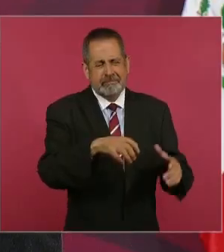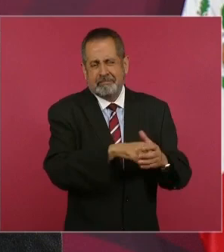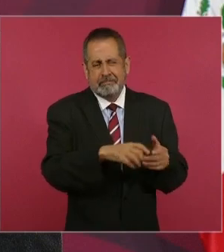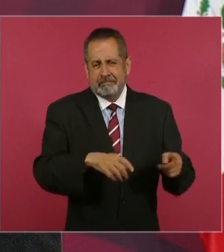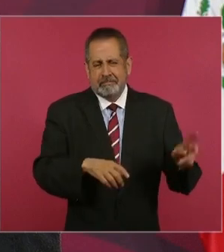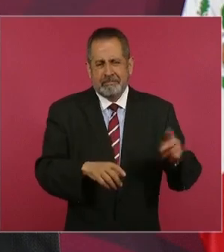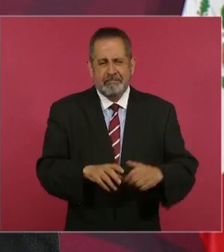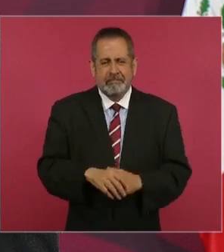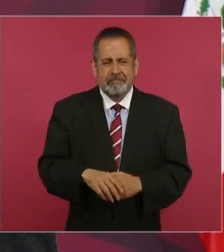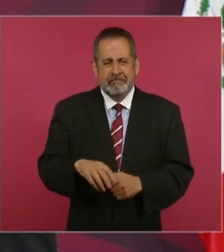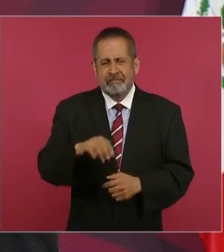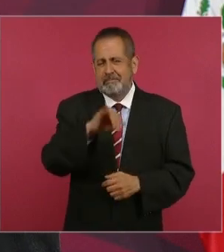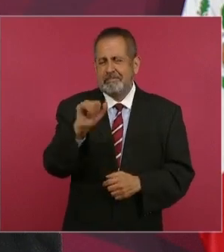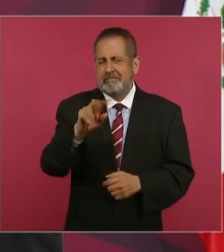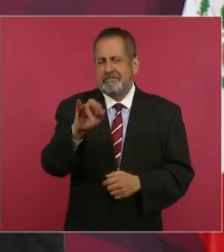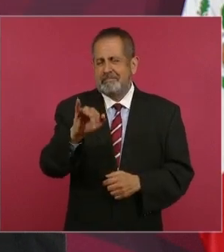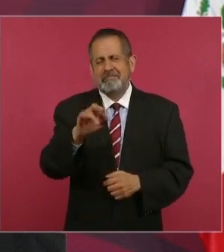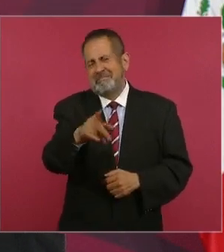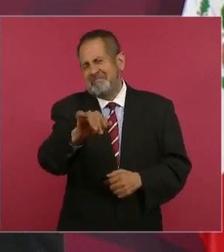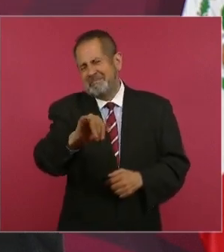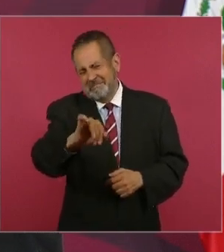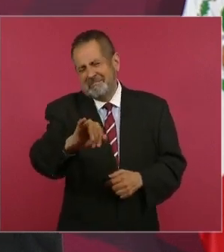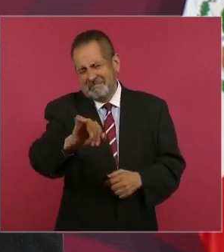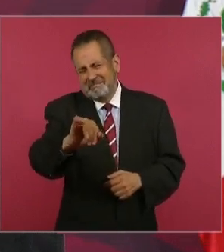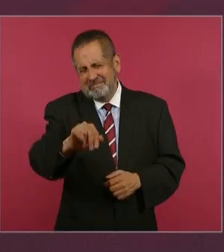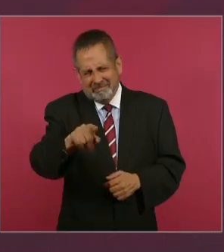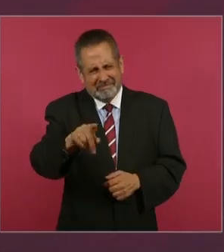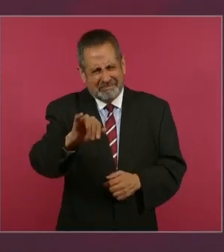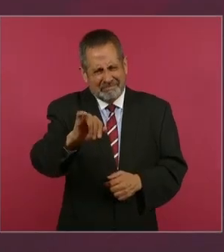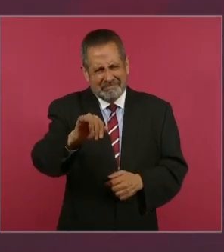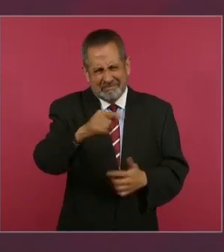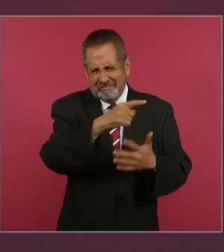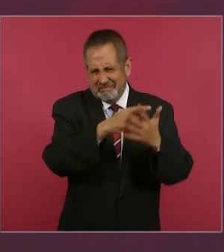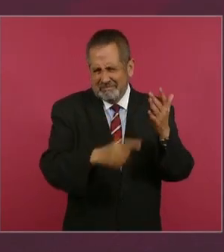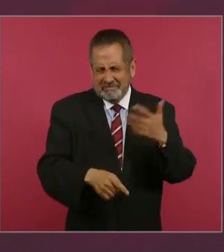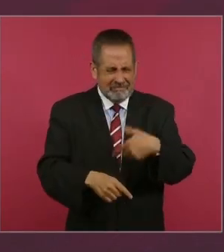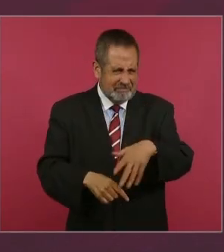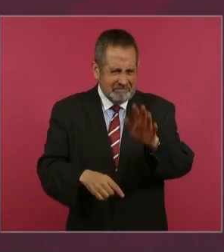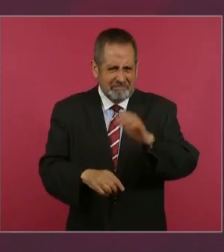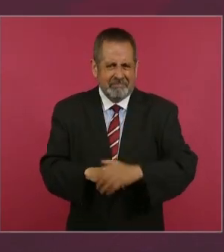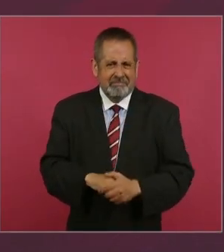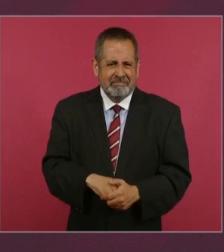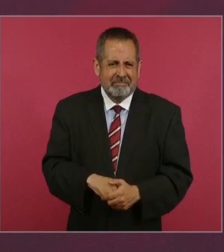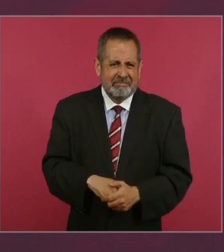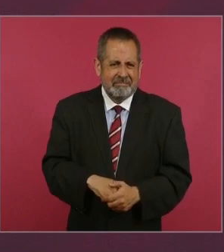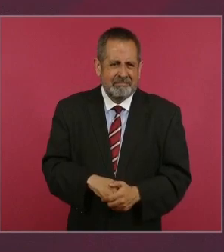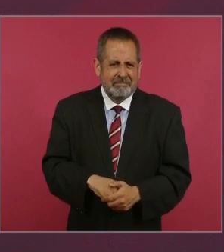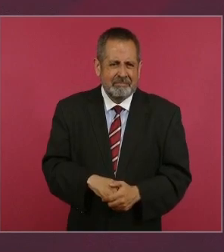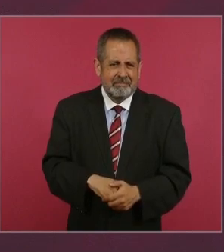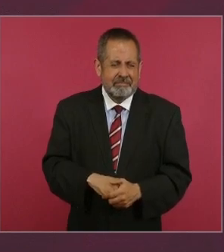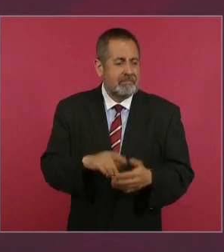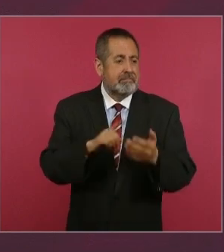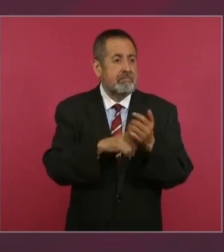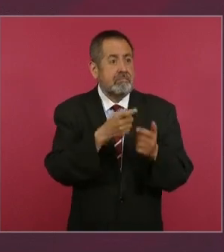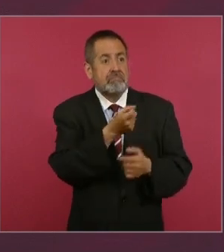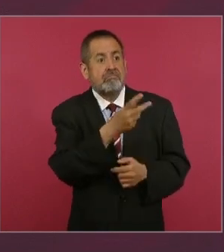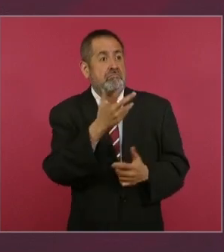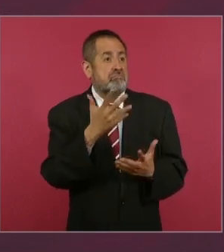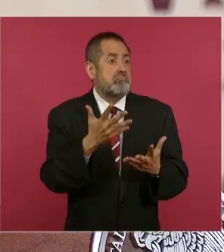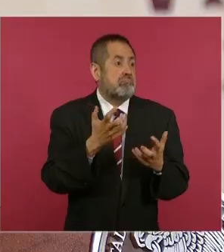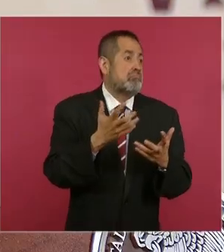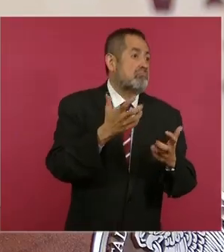y Javier sí sí sí sí sí sí sí Y este aspirantes